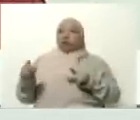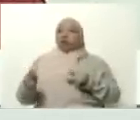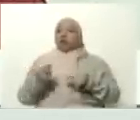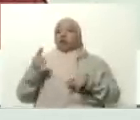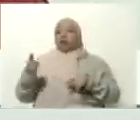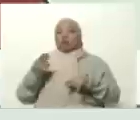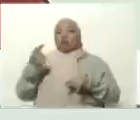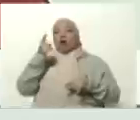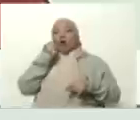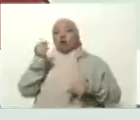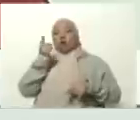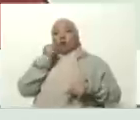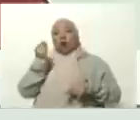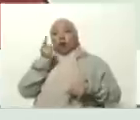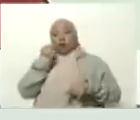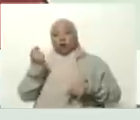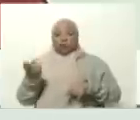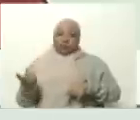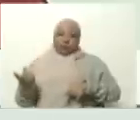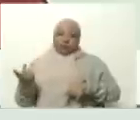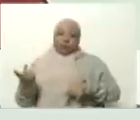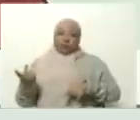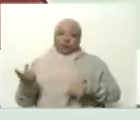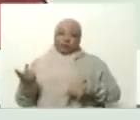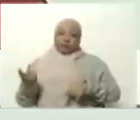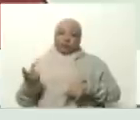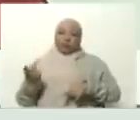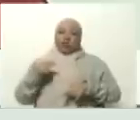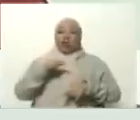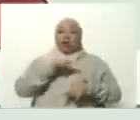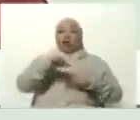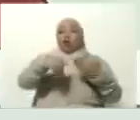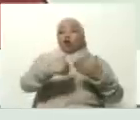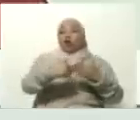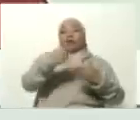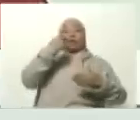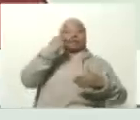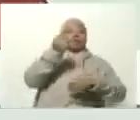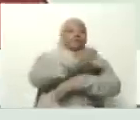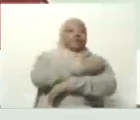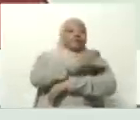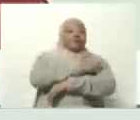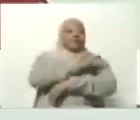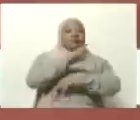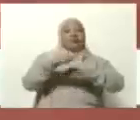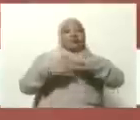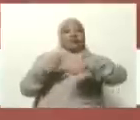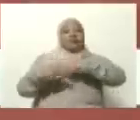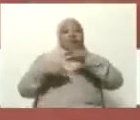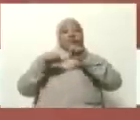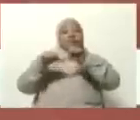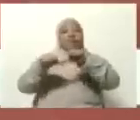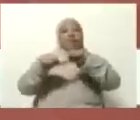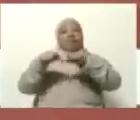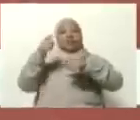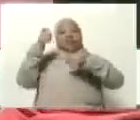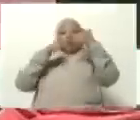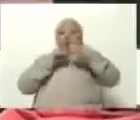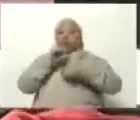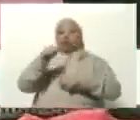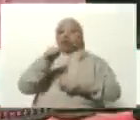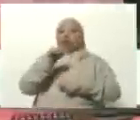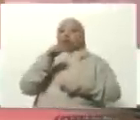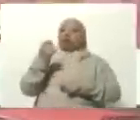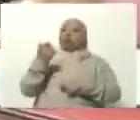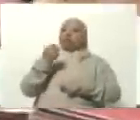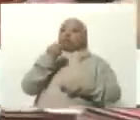irnos acostumbrando. Y ellos deben acostumbrarse que esta revolución llegó para quedarse. Ni por las malas, ni por las